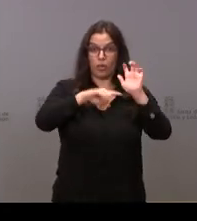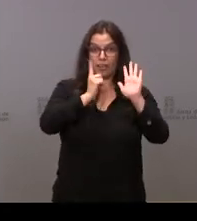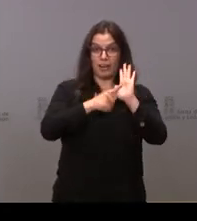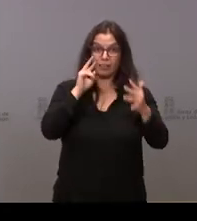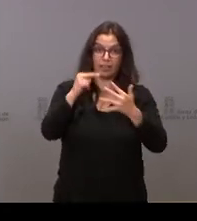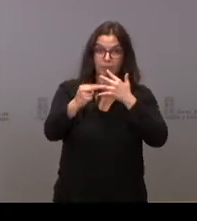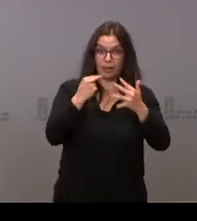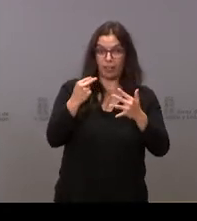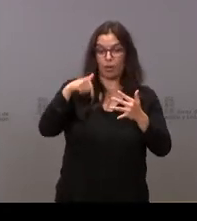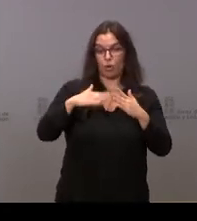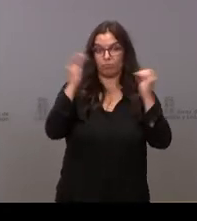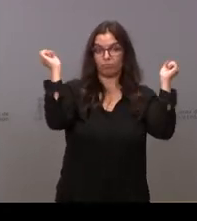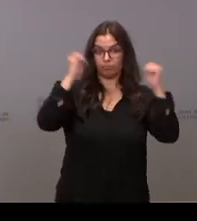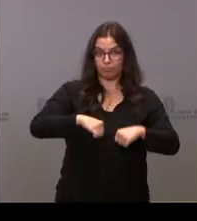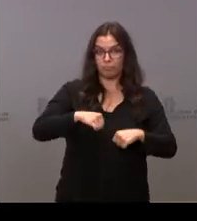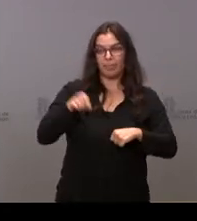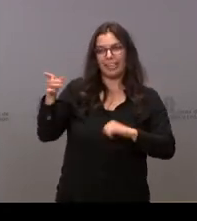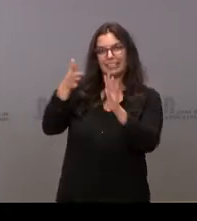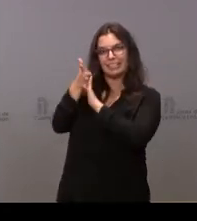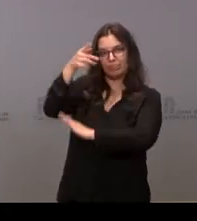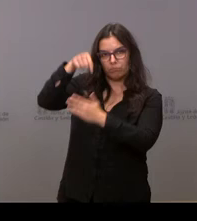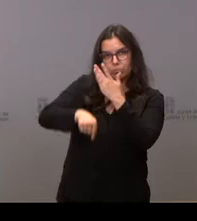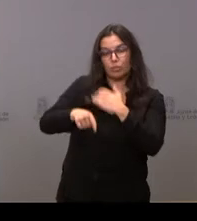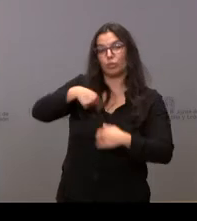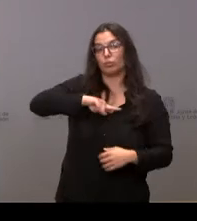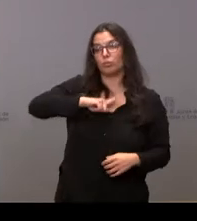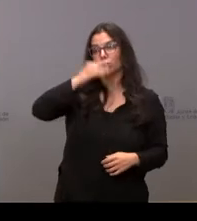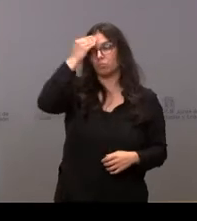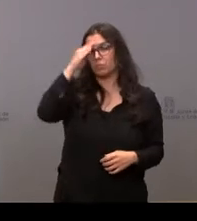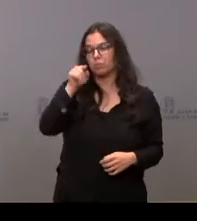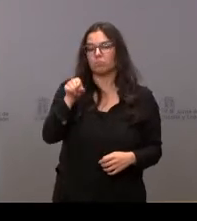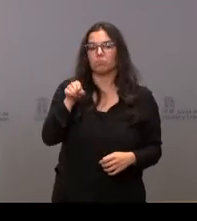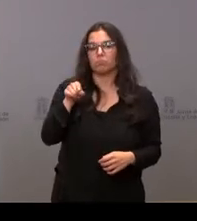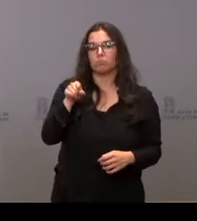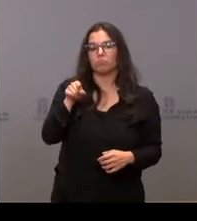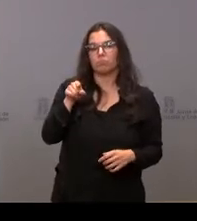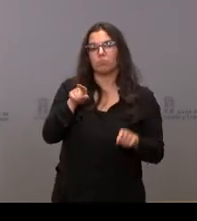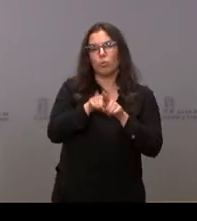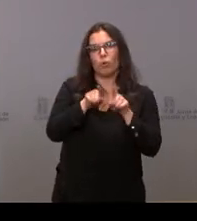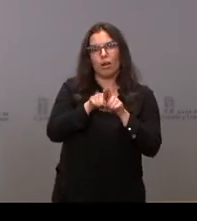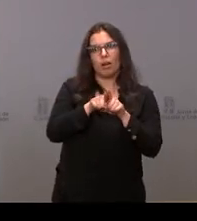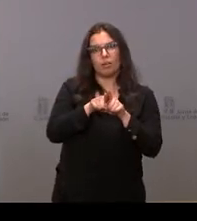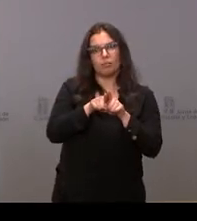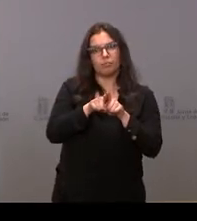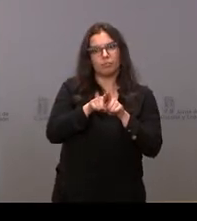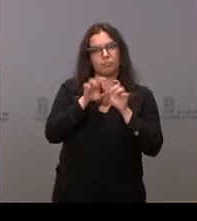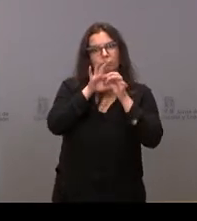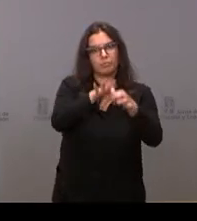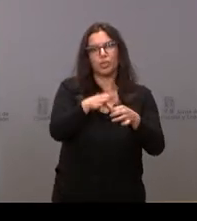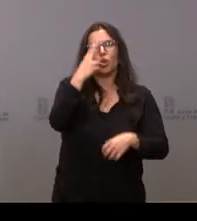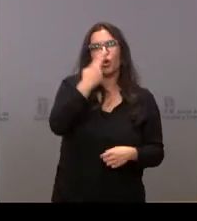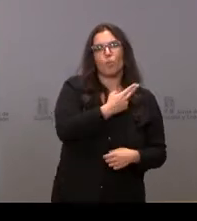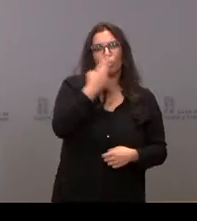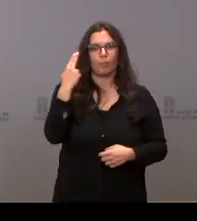transparencia aprobado hoy, que creemos que se enmarca en compromiso de regeneración